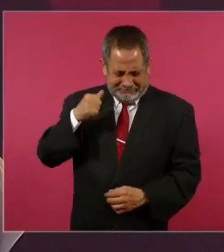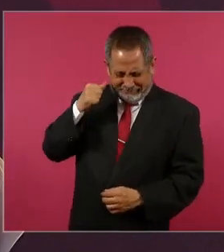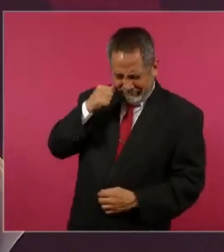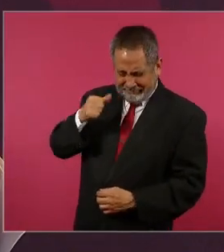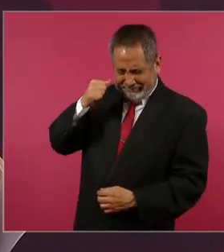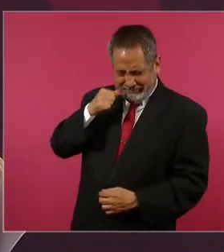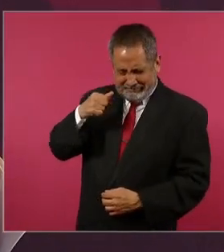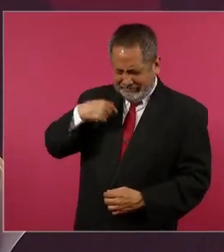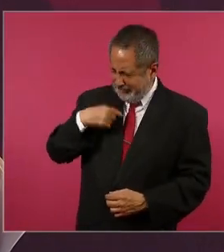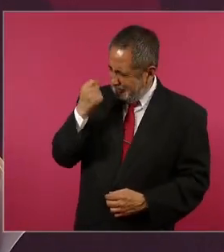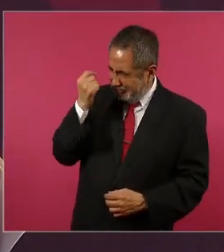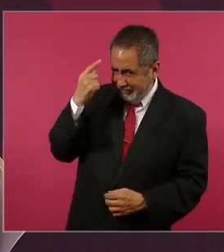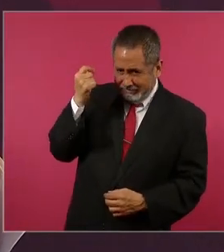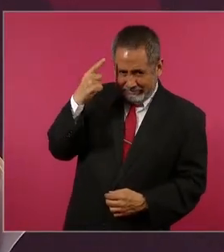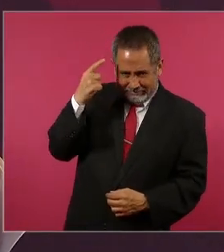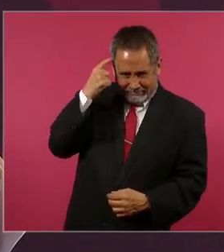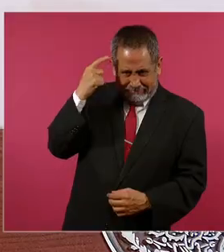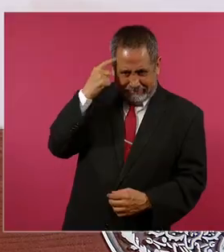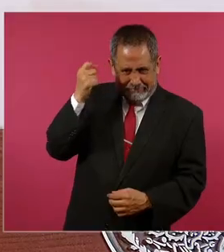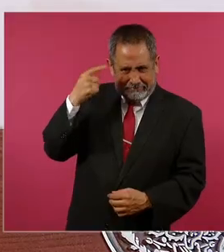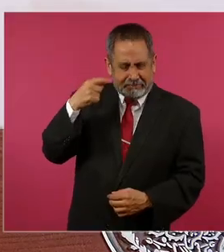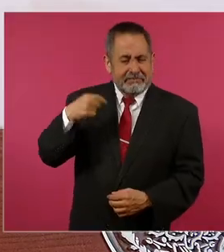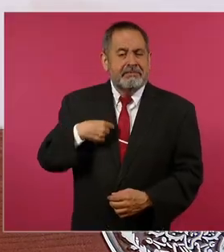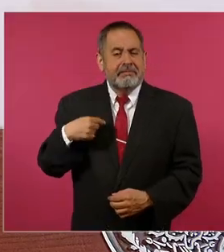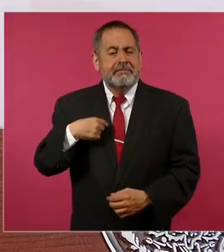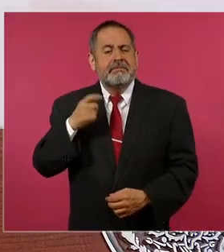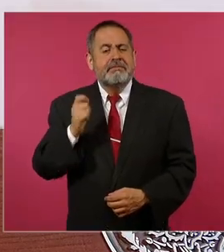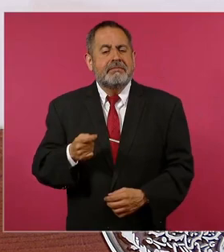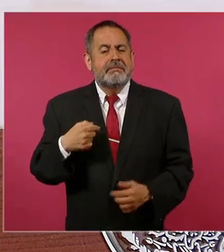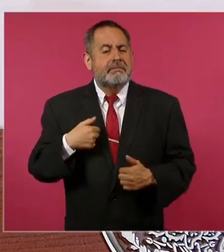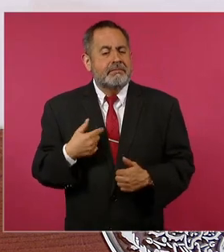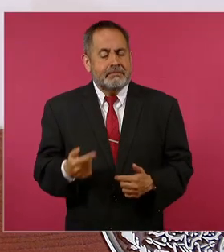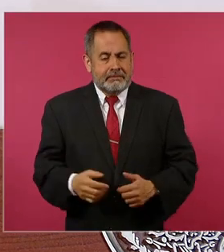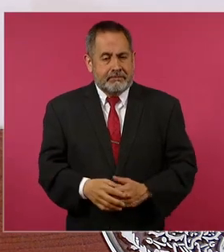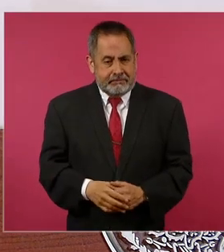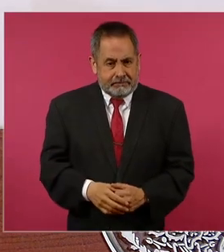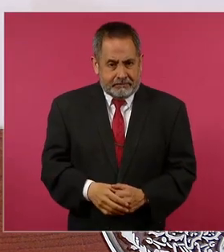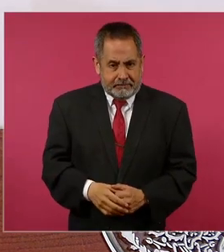siempre he pensado que uno debe de